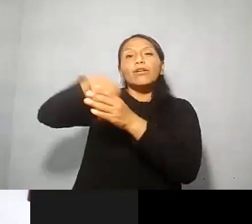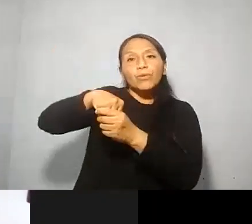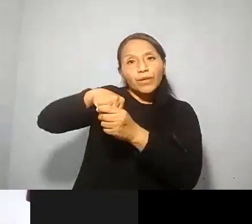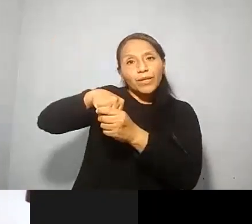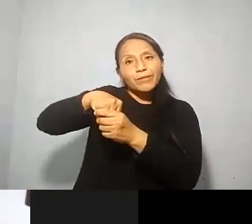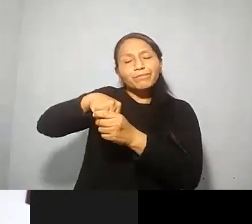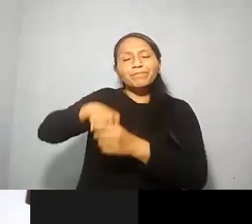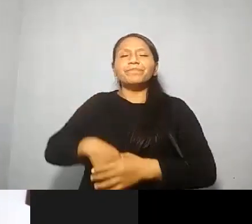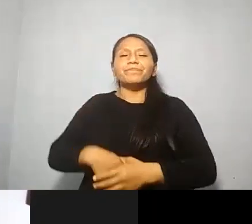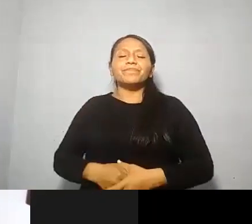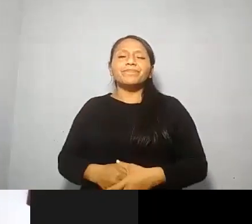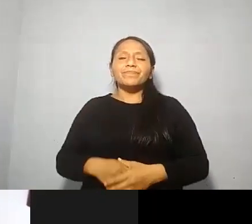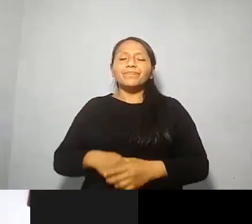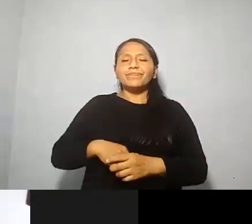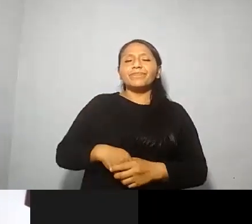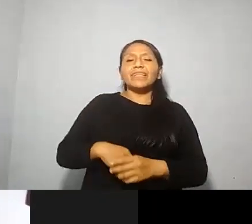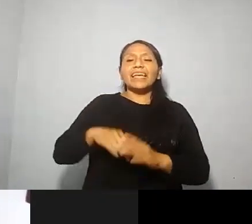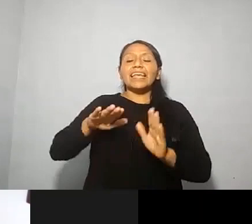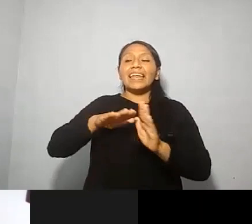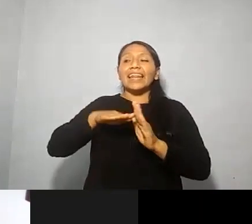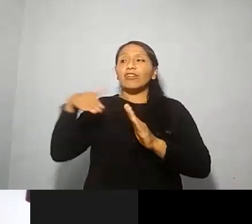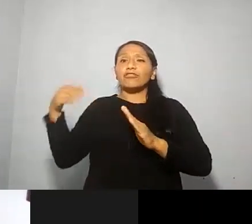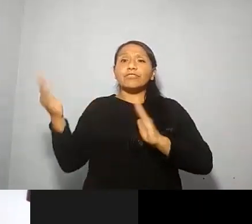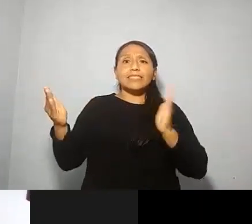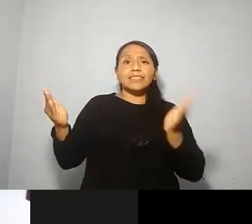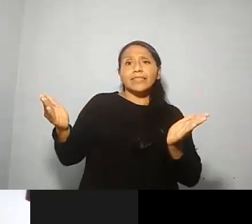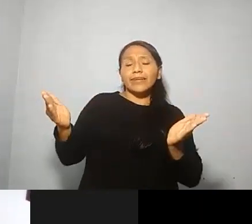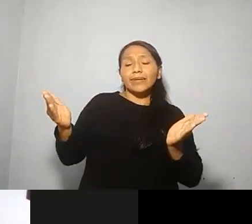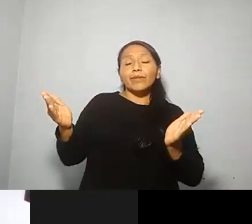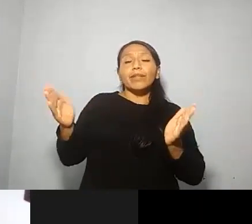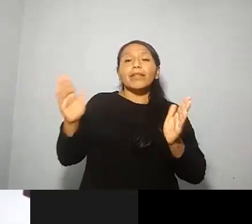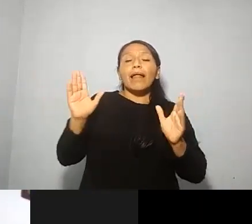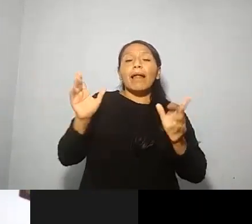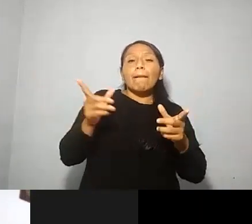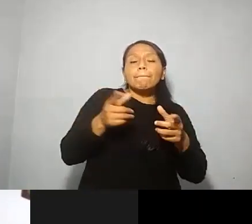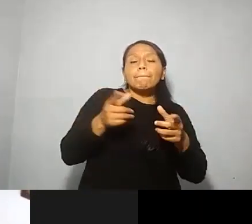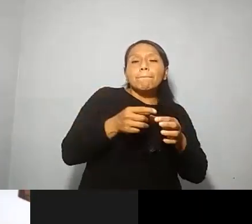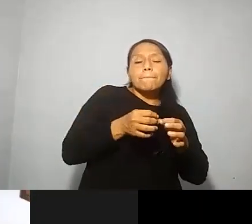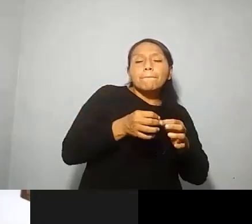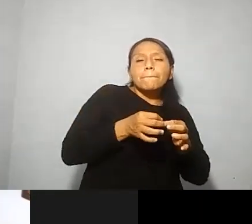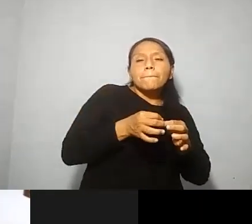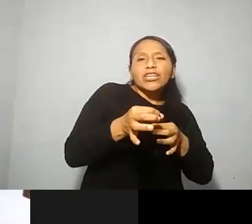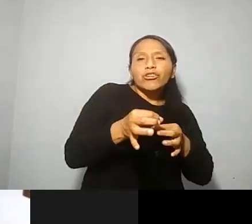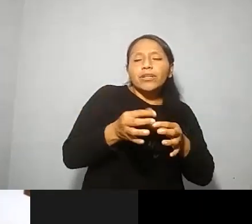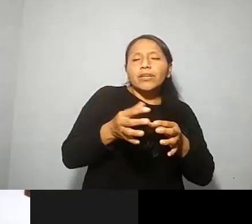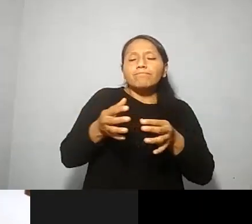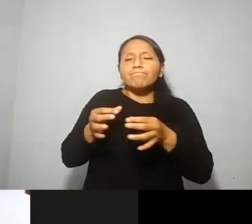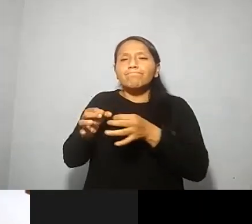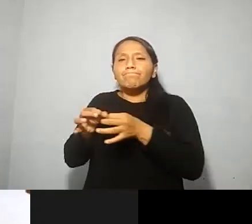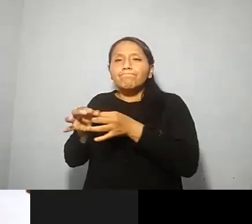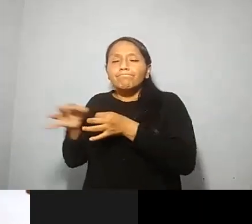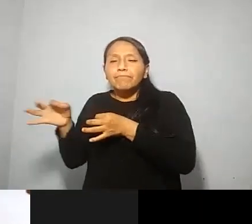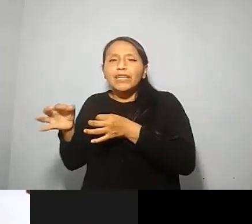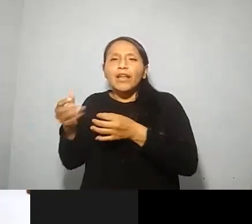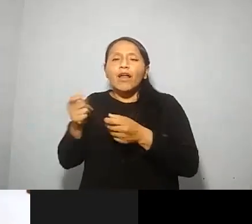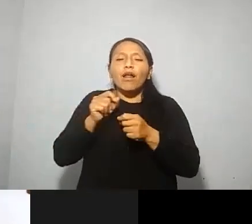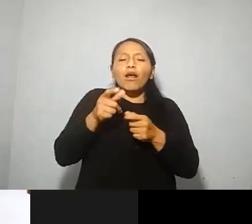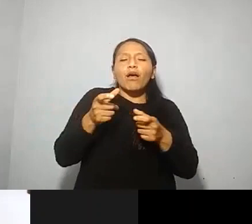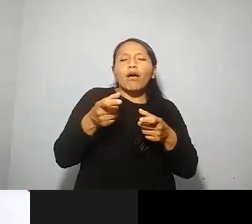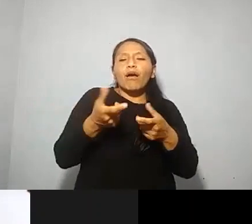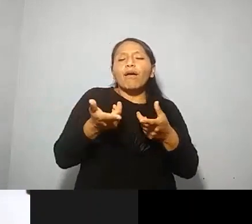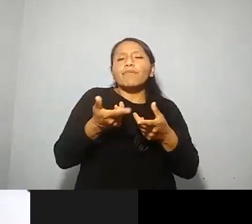y en las partes de los extremos están las minorías, que son las poblaciones, pues los